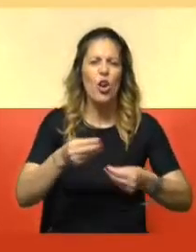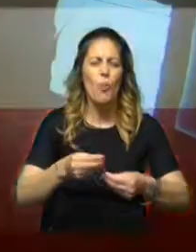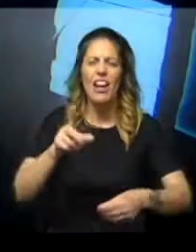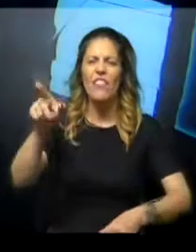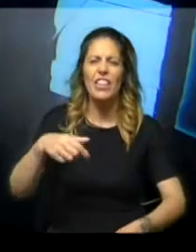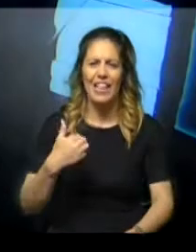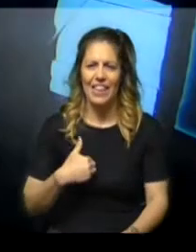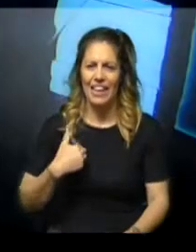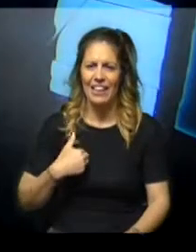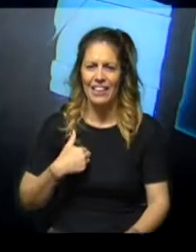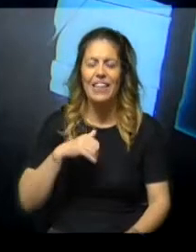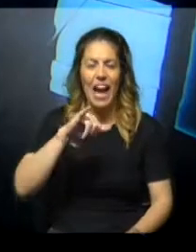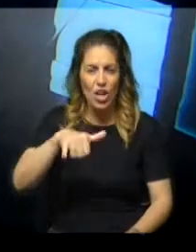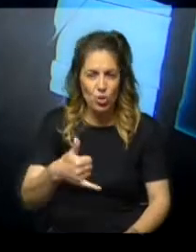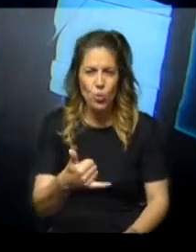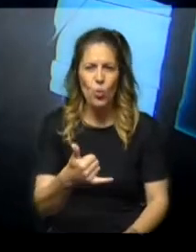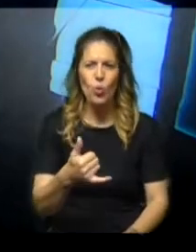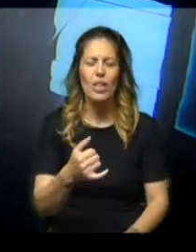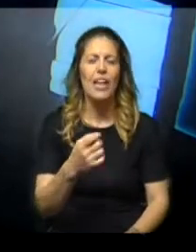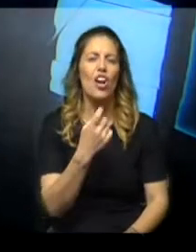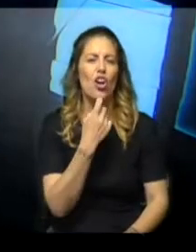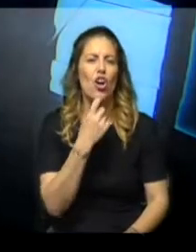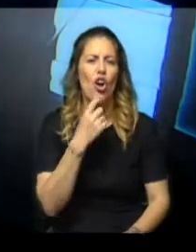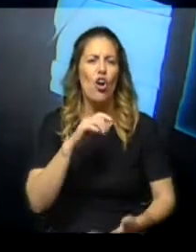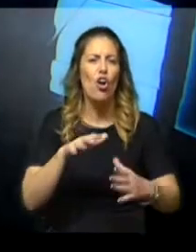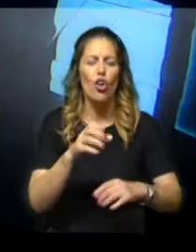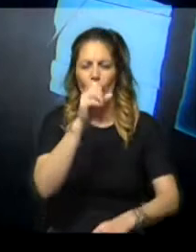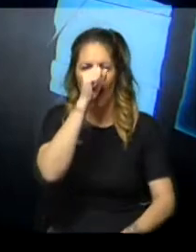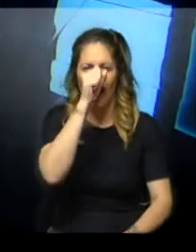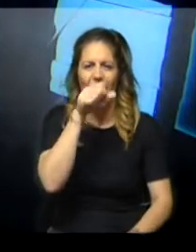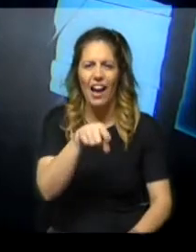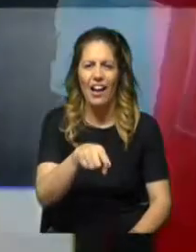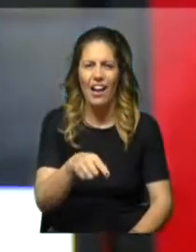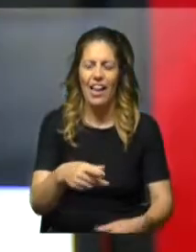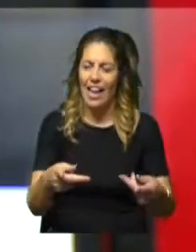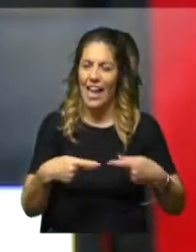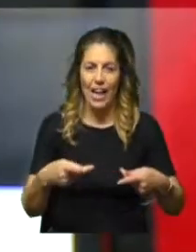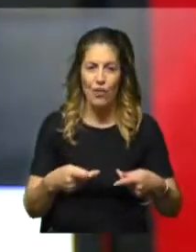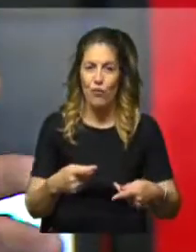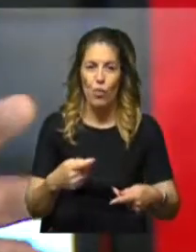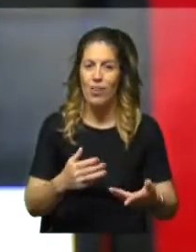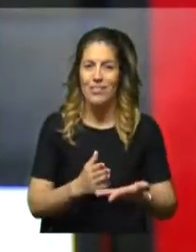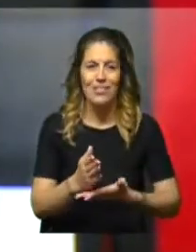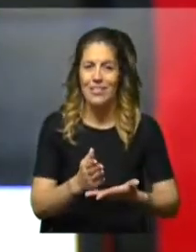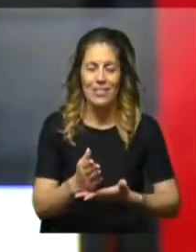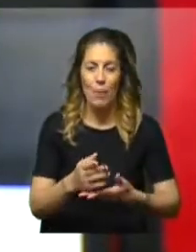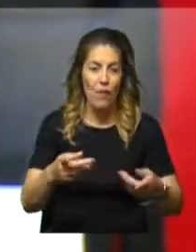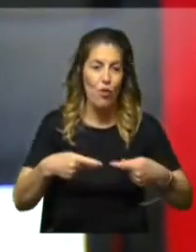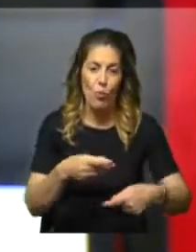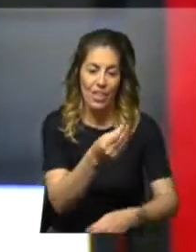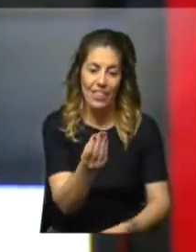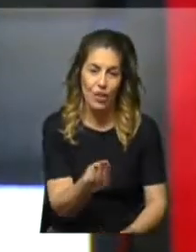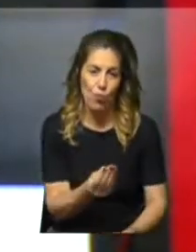Argentina azules uno rojo tono ladrillo Sí sí el fútbol estuvo y el dibujo